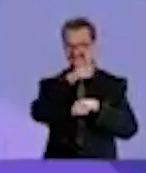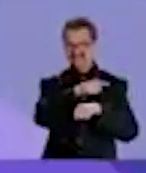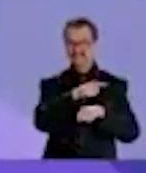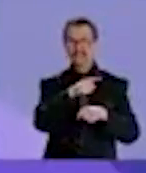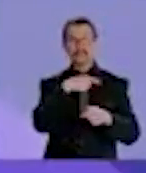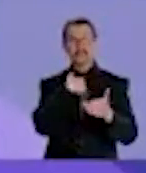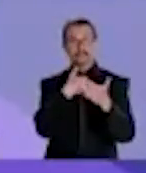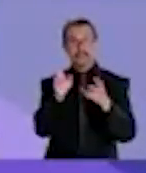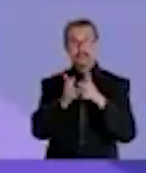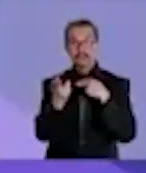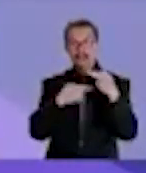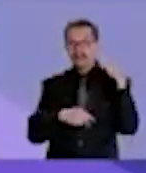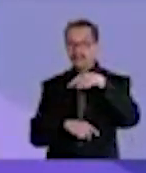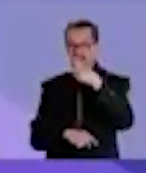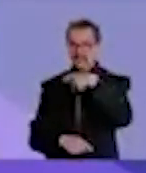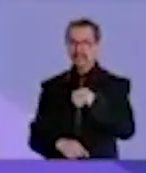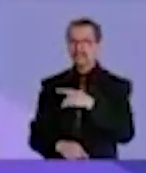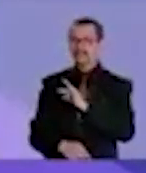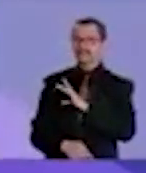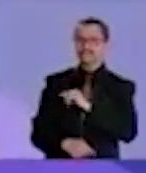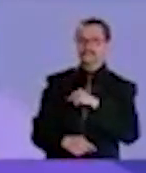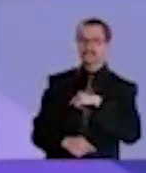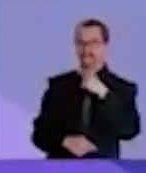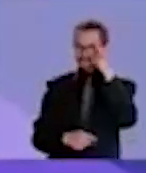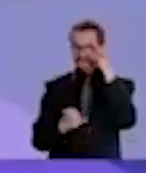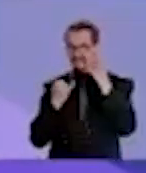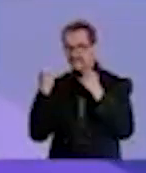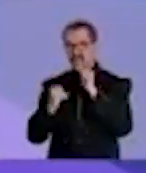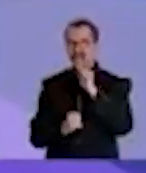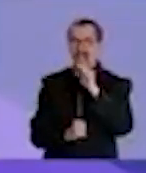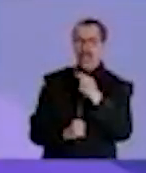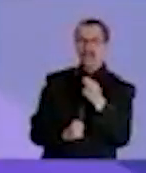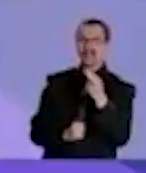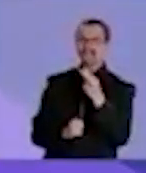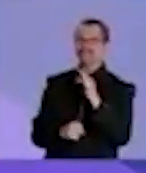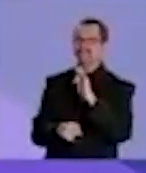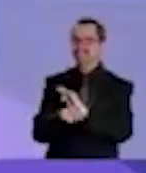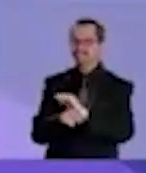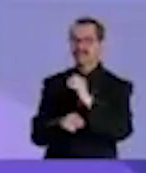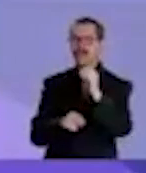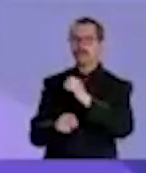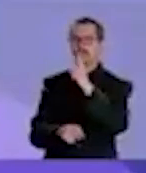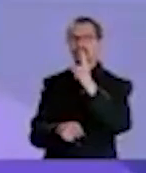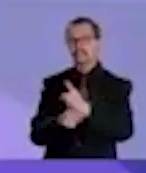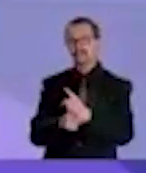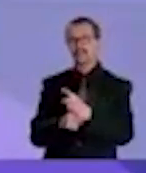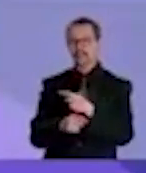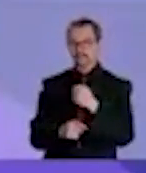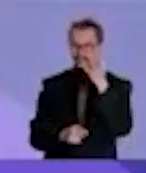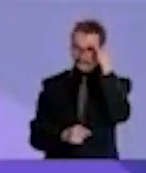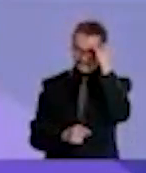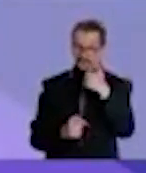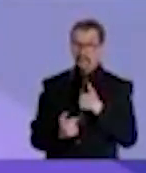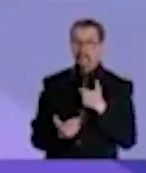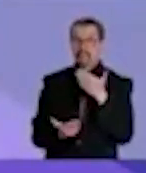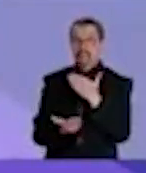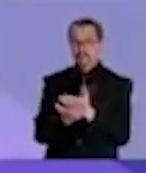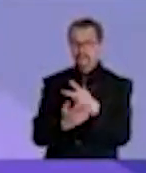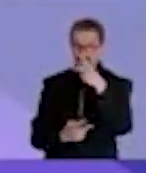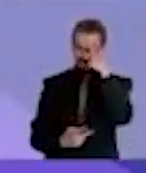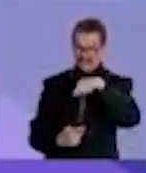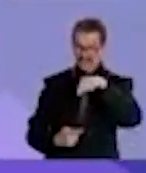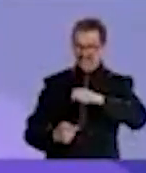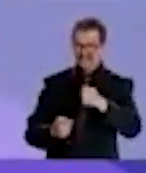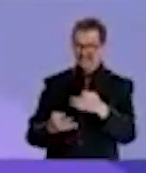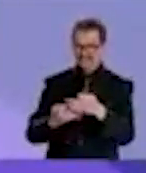oportunidades lo que yo propongo es que si tenemos grandes superficies de terrenos nacionales que